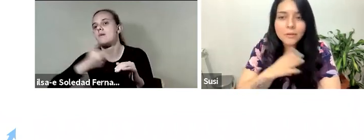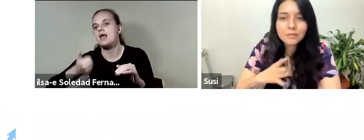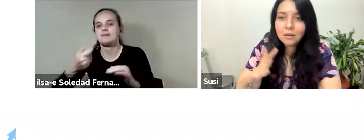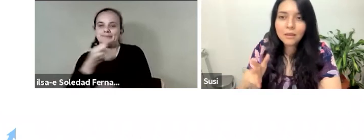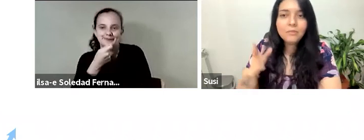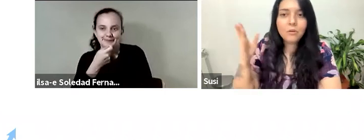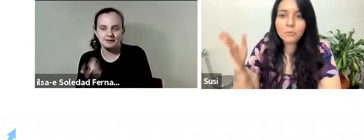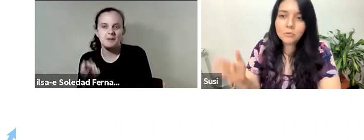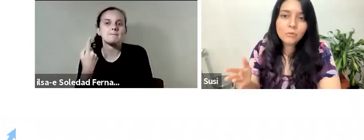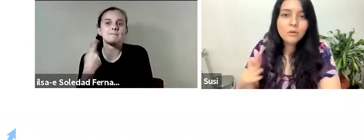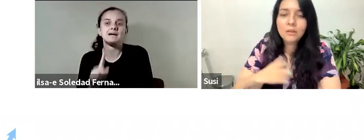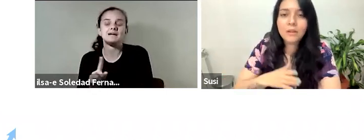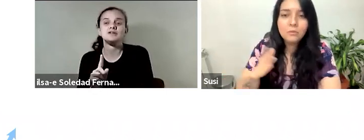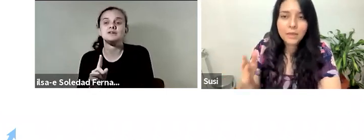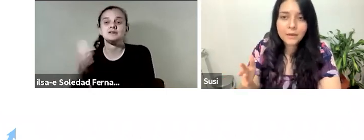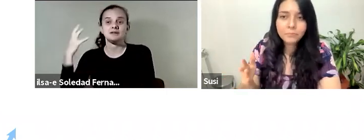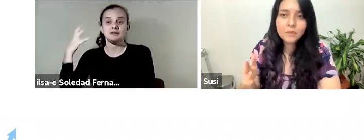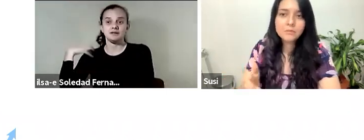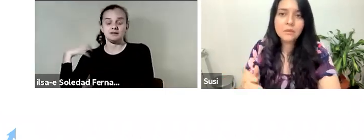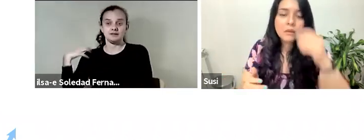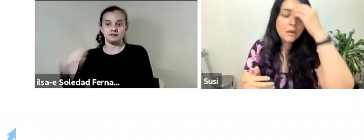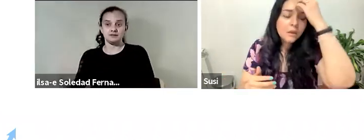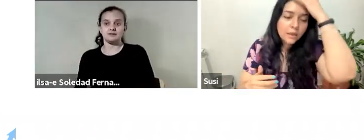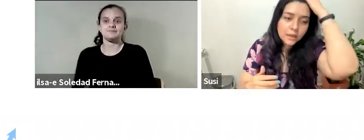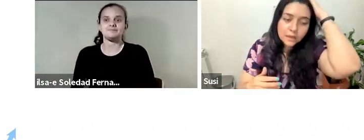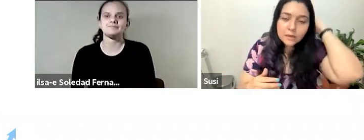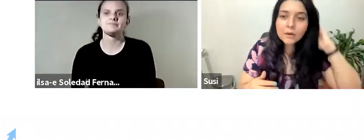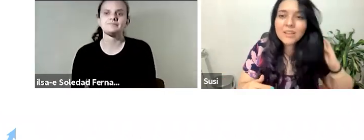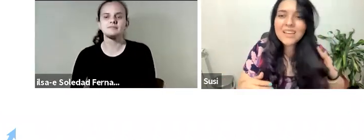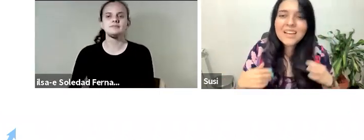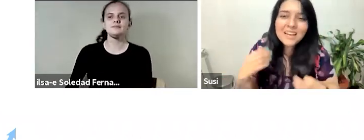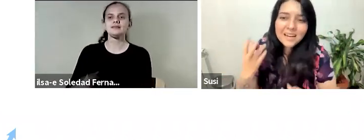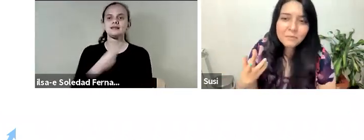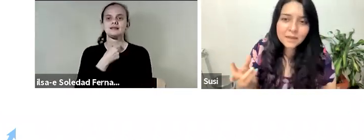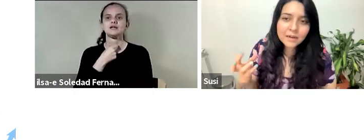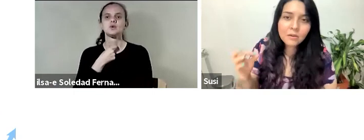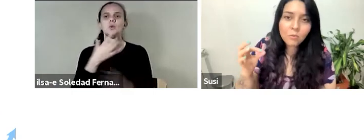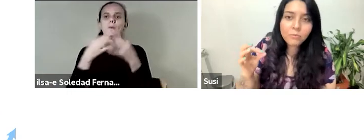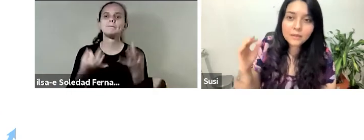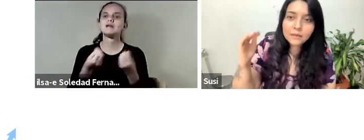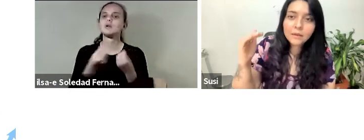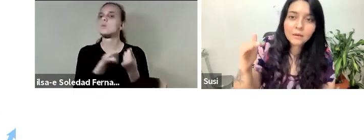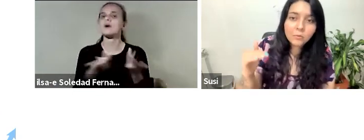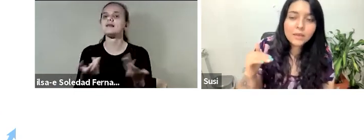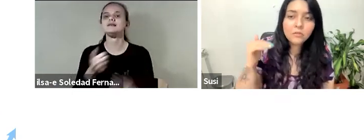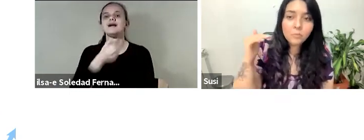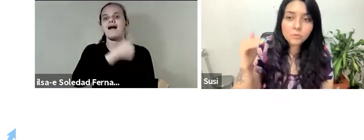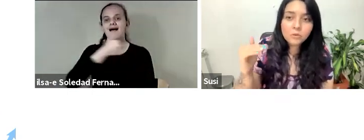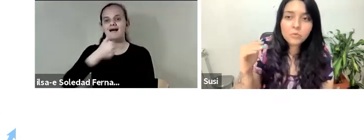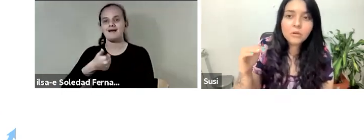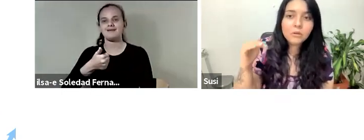la WSAG 2.1 nivel AA. ¿Sí? Recuerden que en general van a querer que cumplan la